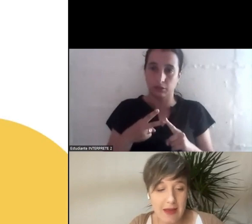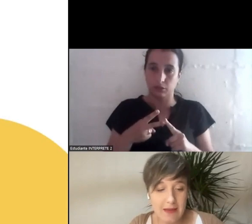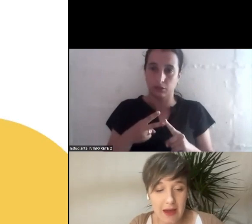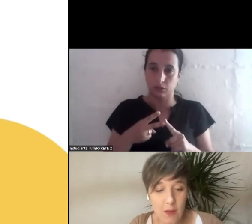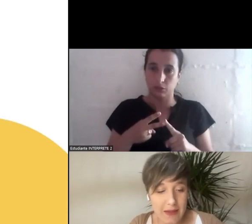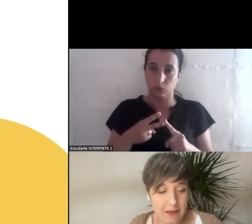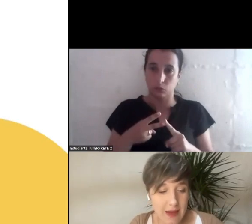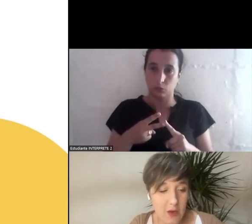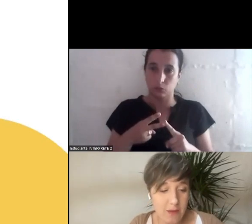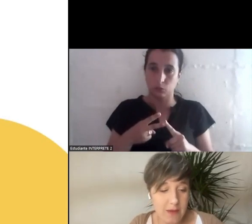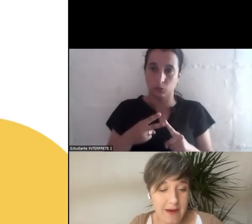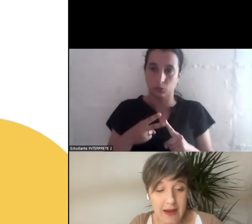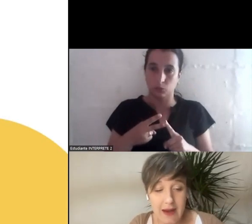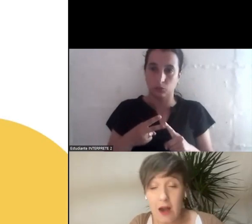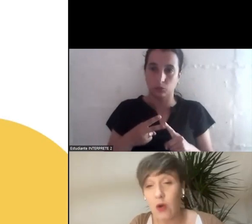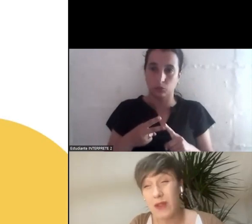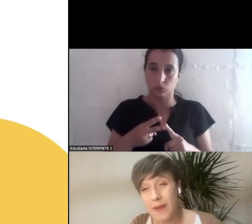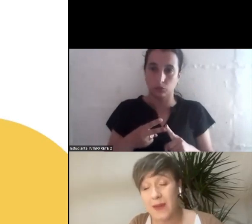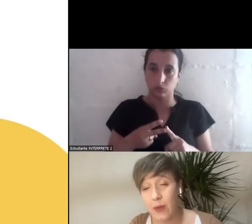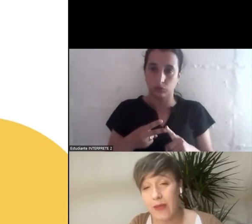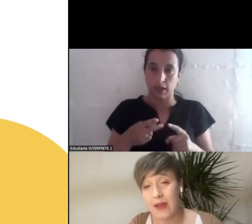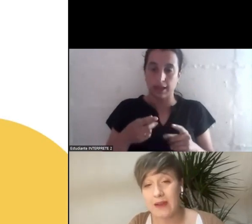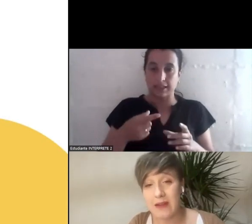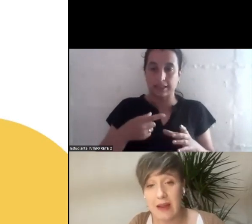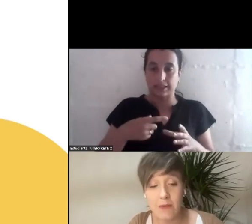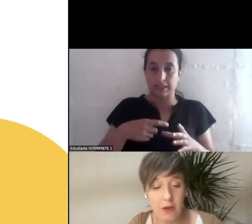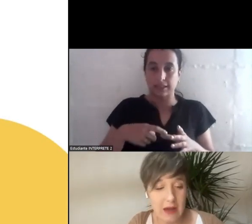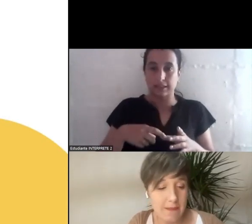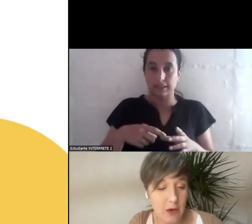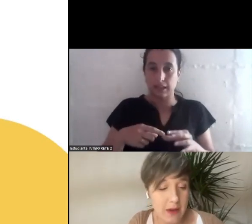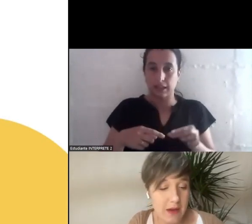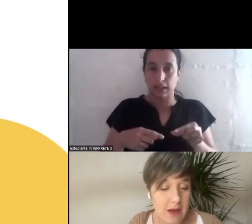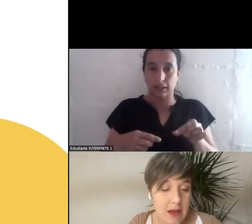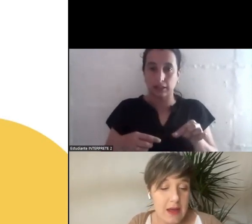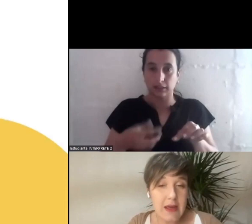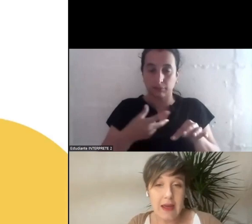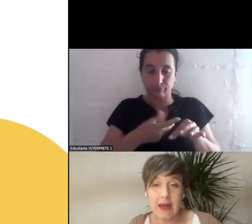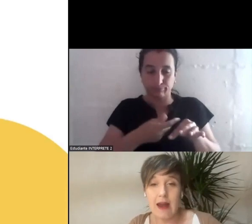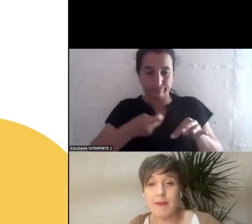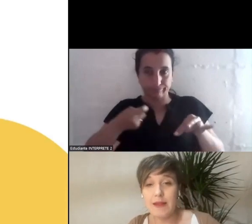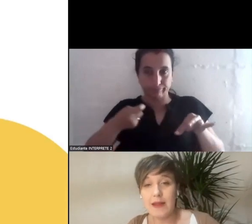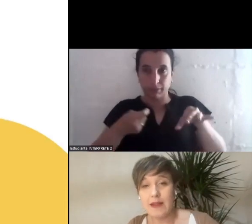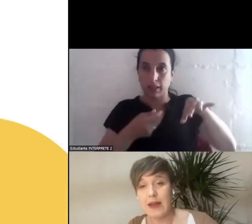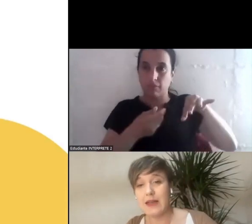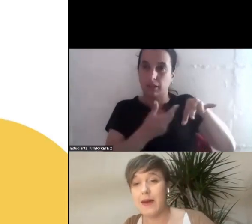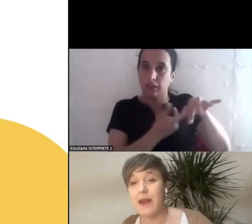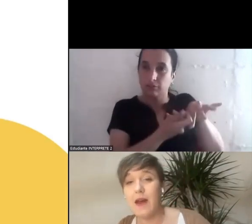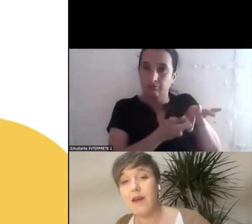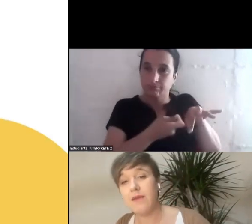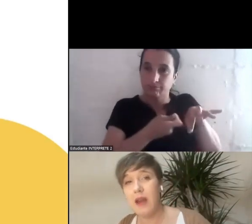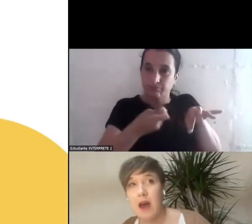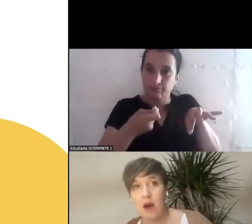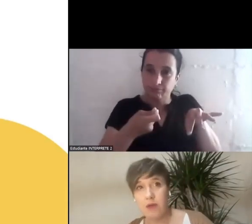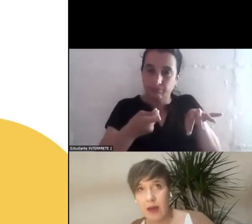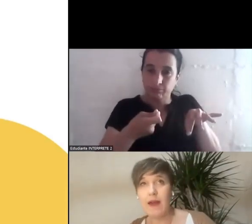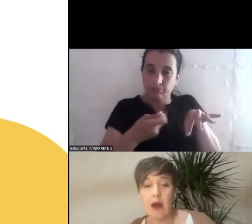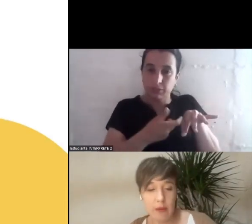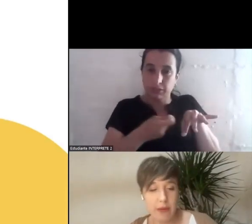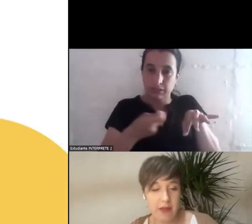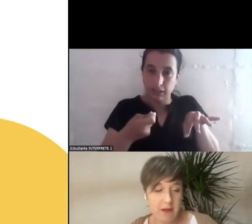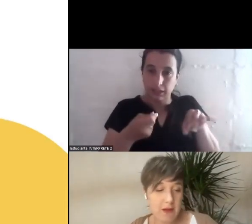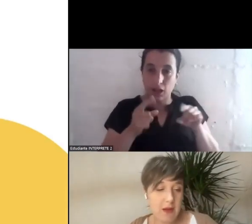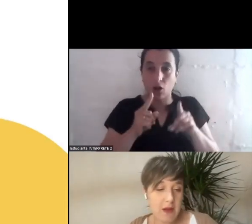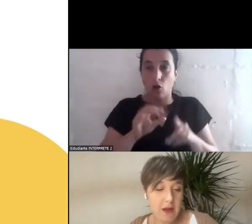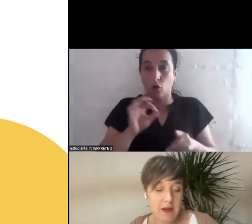parte de tejido placentario por vía vaginal o también se puede hacer a través del abdomen y generalmente es entre la 8ª